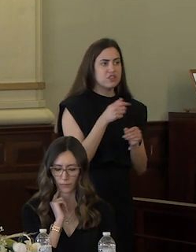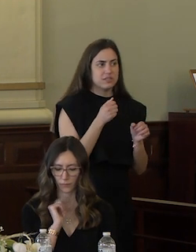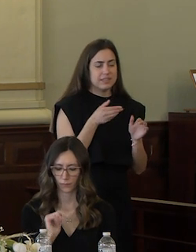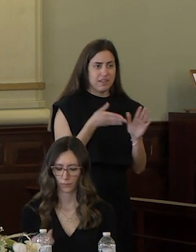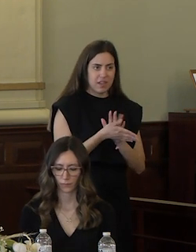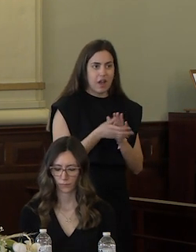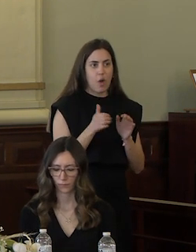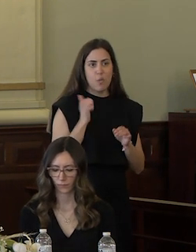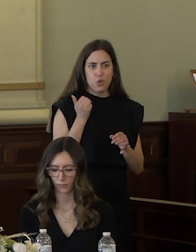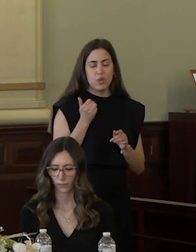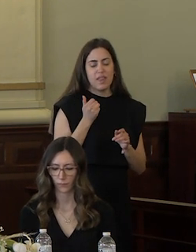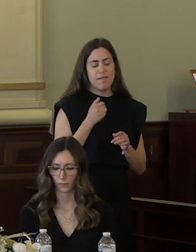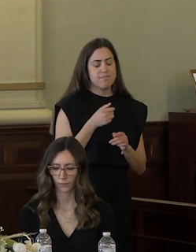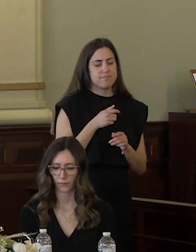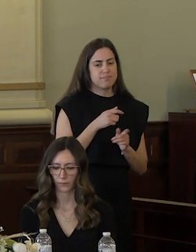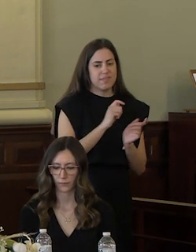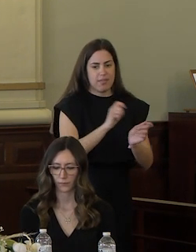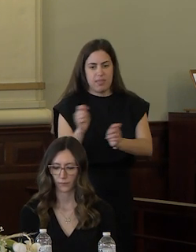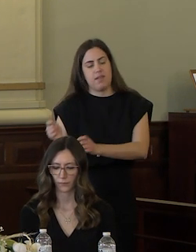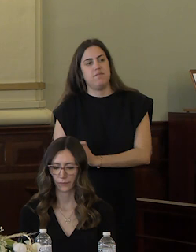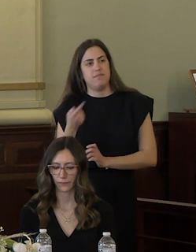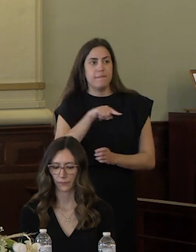gente. Queremos ser